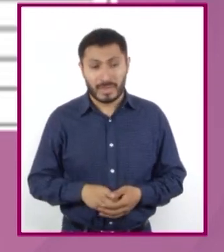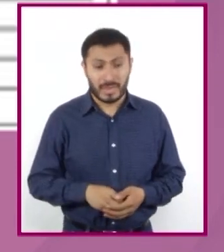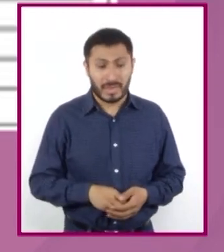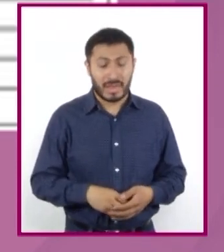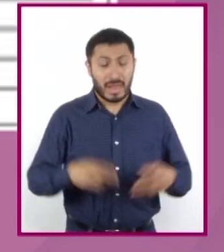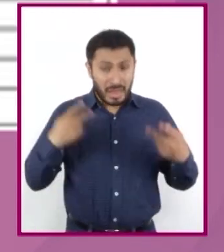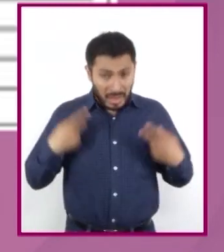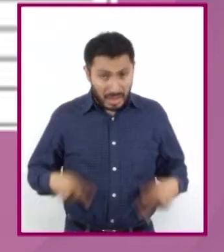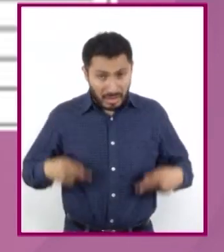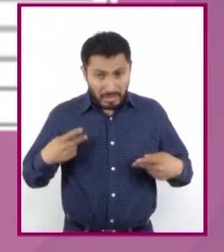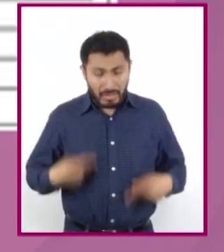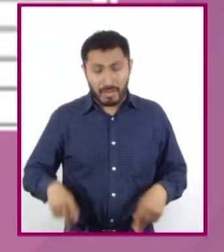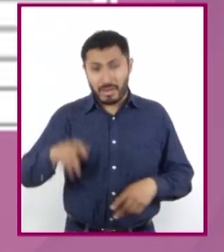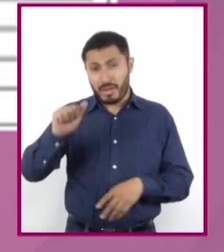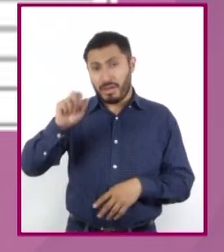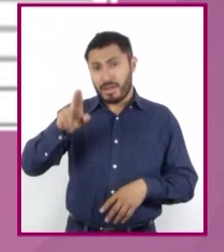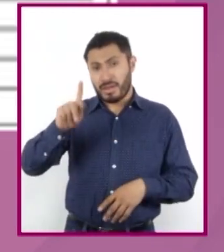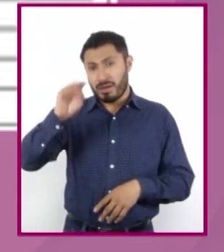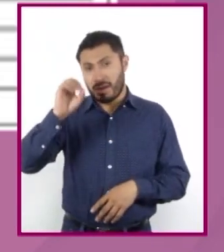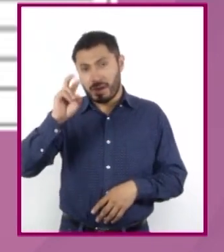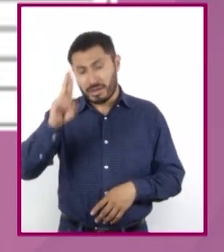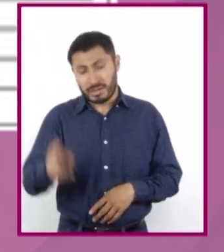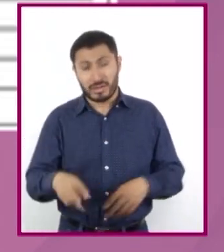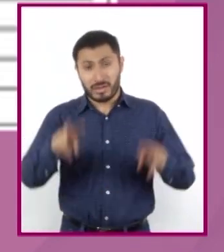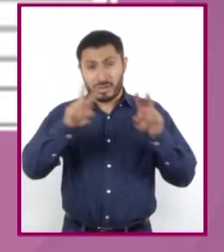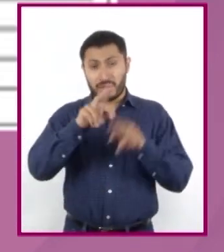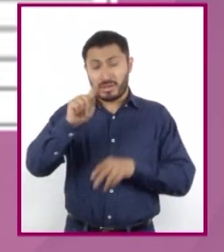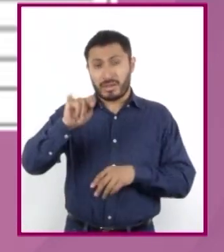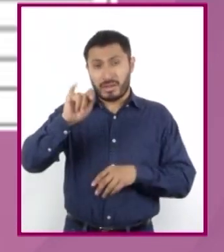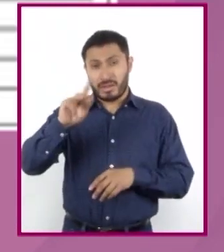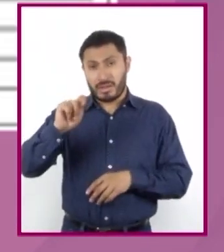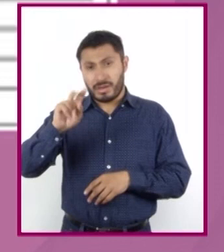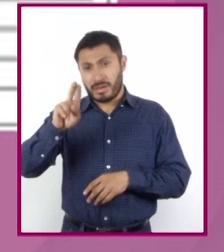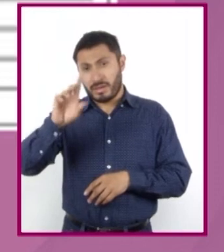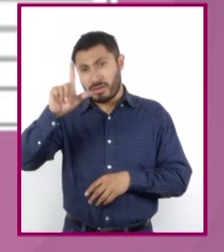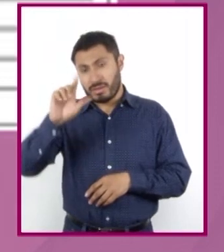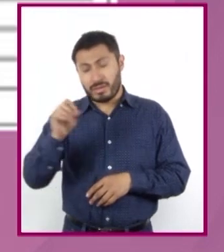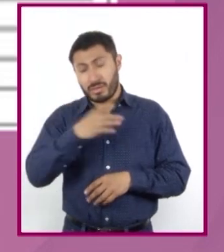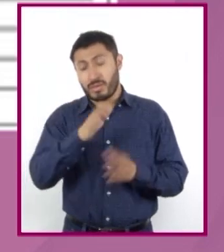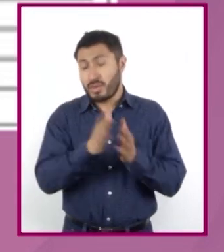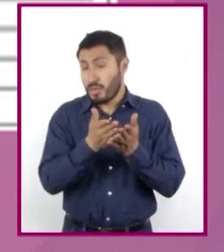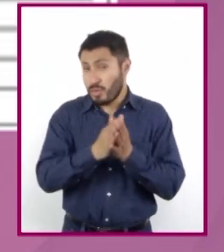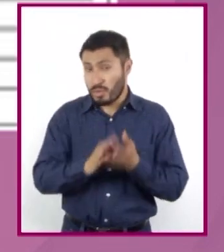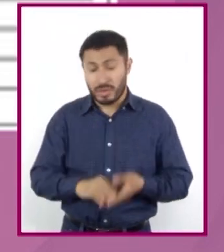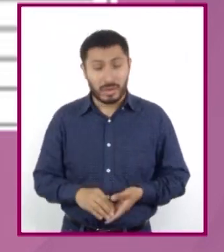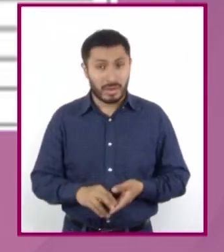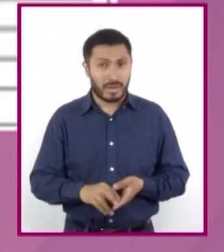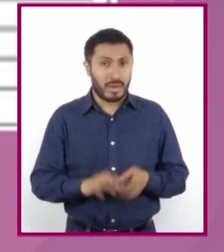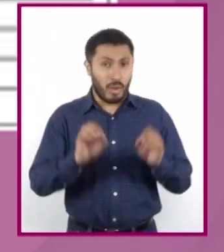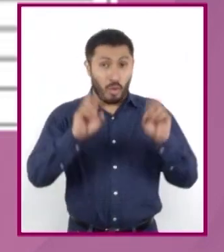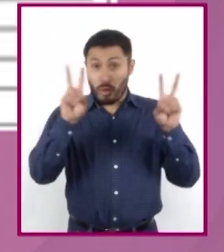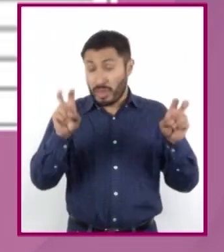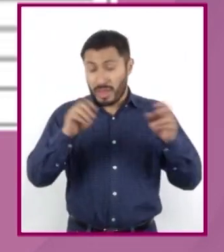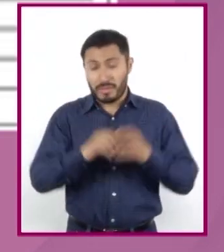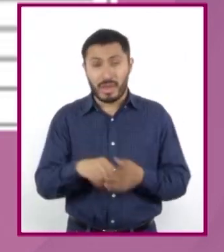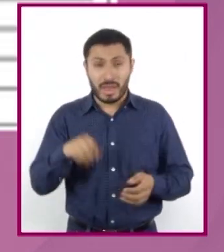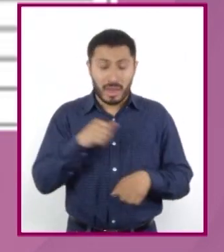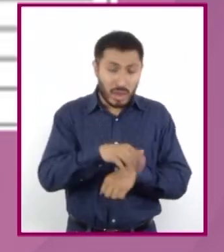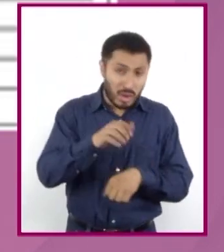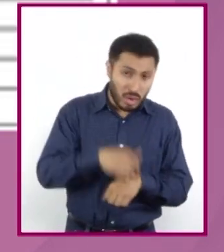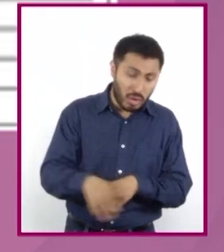del autor, el título del libro o del tema a abordar, número de página,